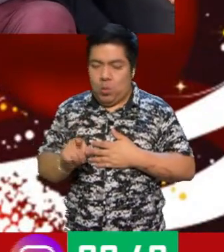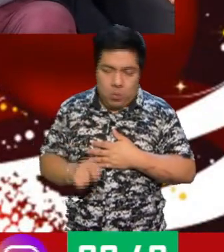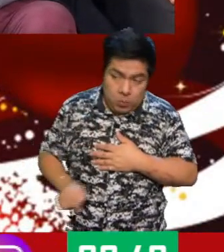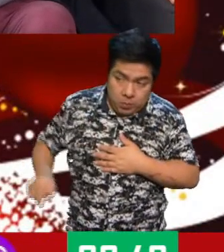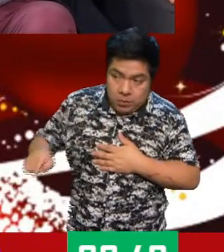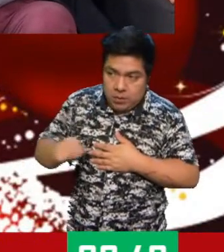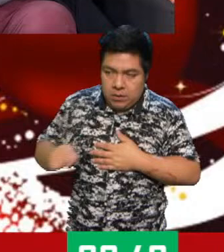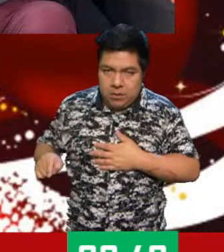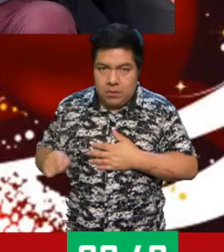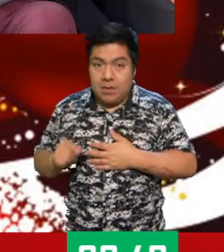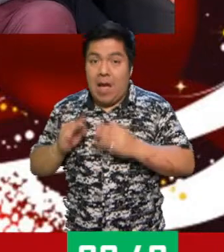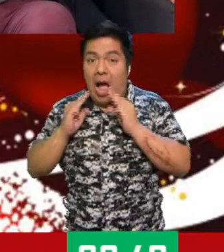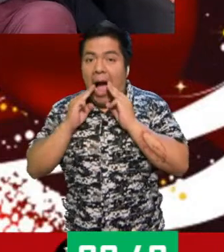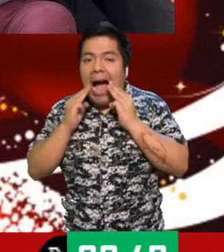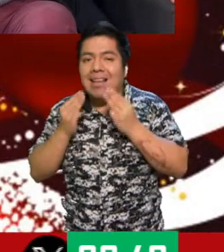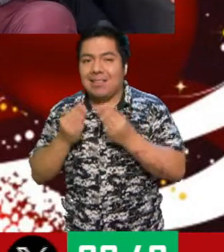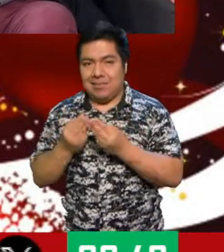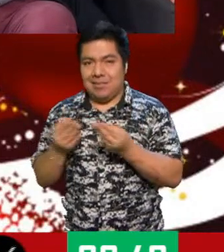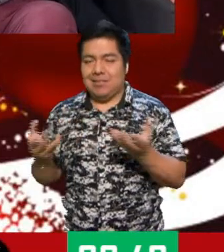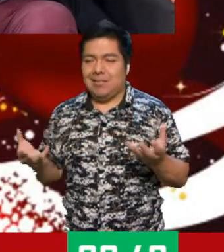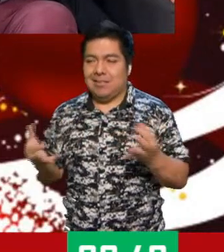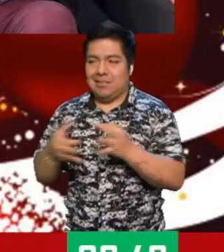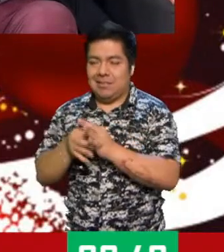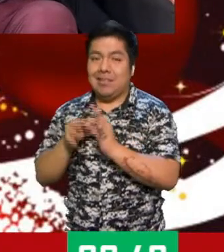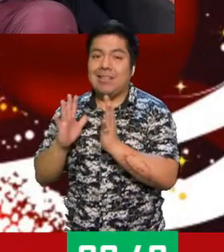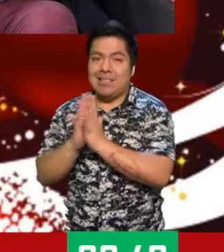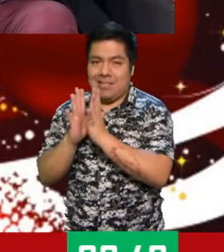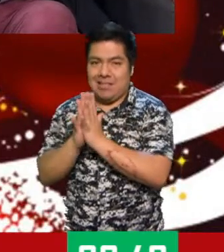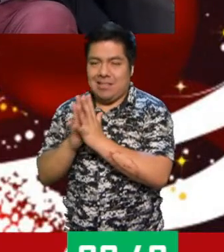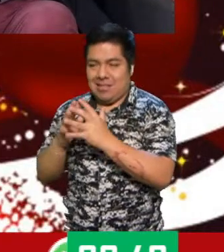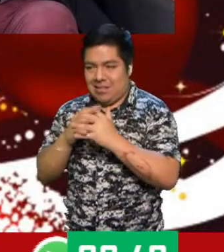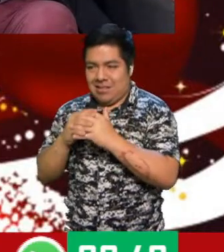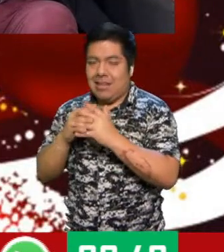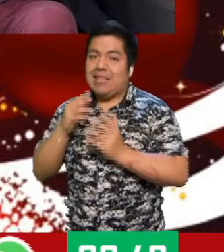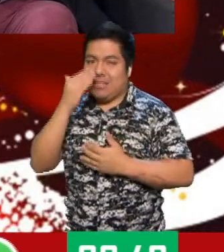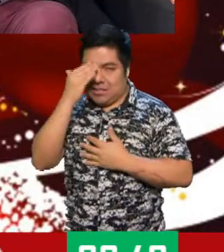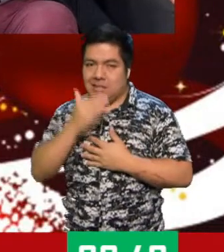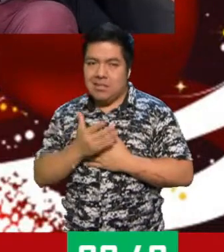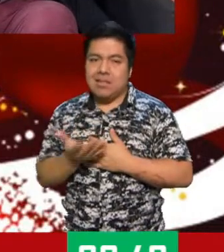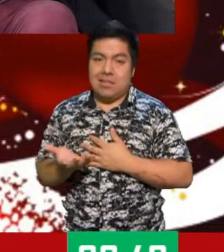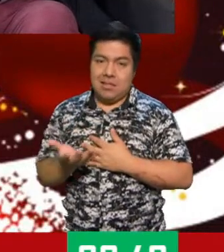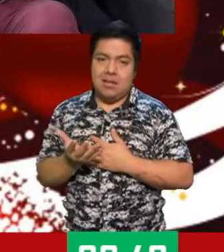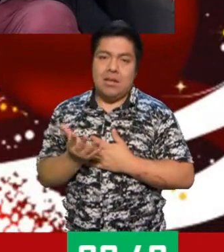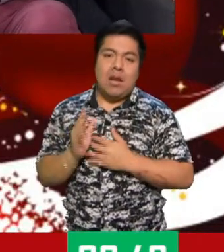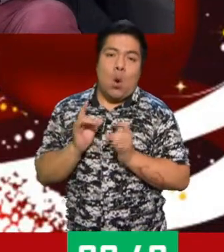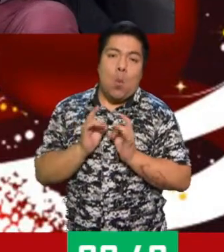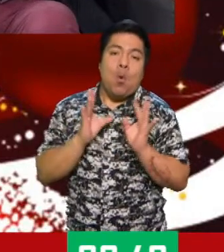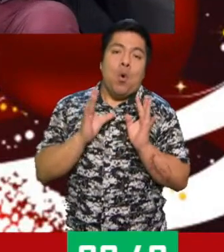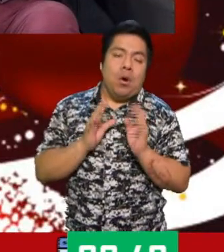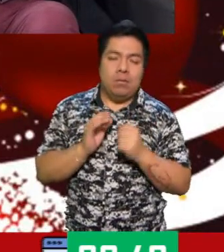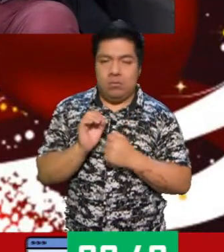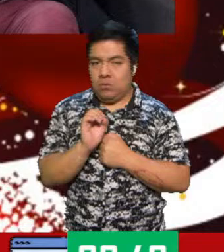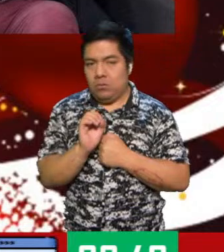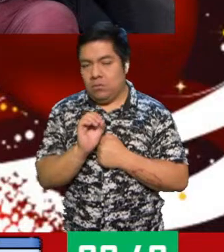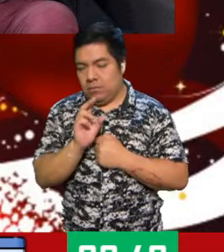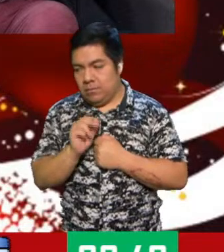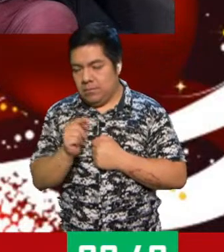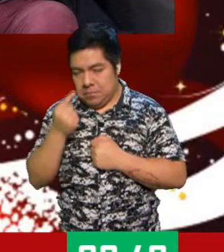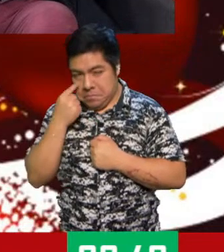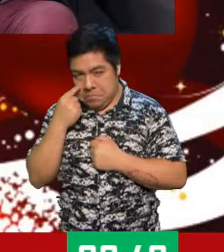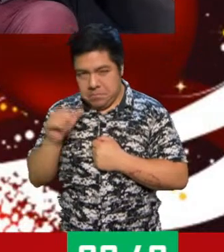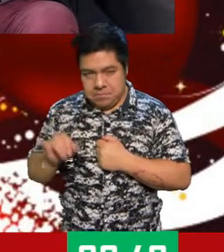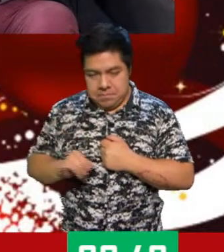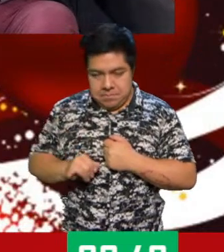integrantes plenamente de estos grupos criminales, ¿no? Y no es casual, y esto es